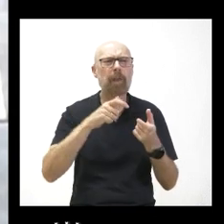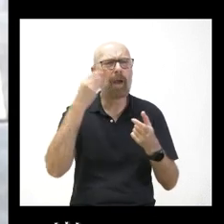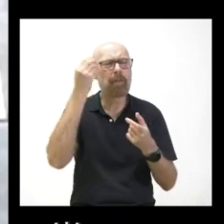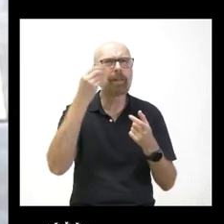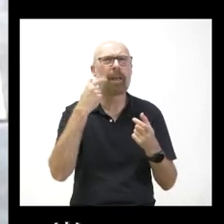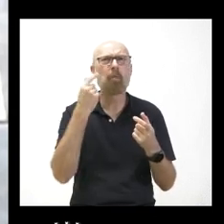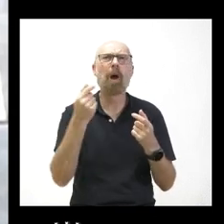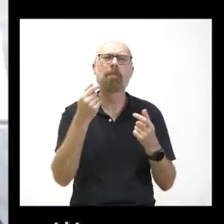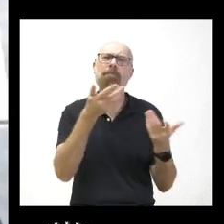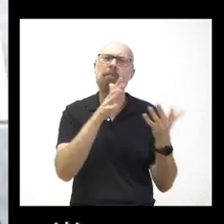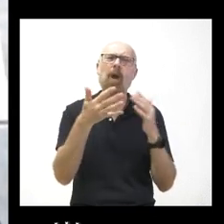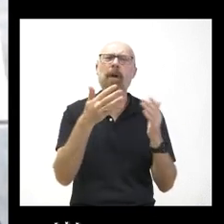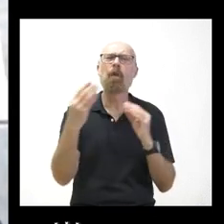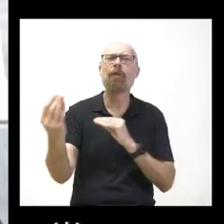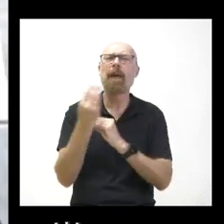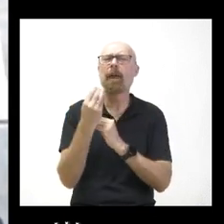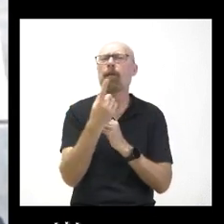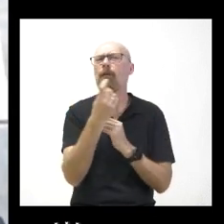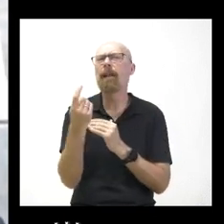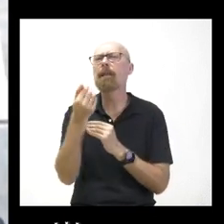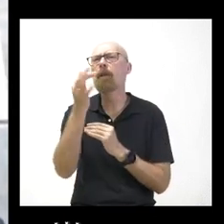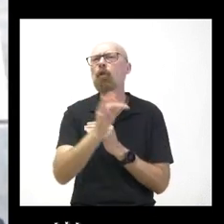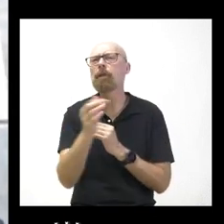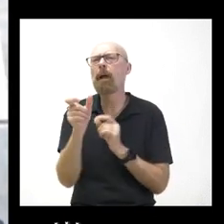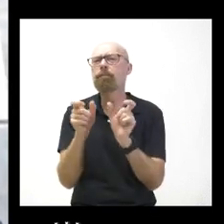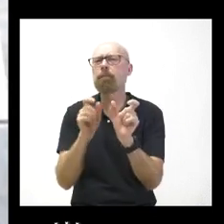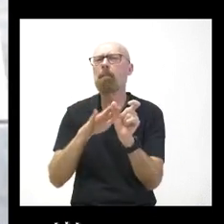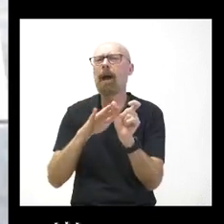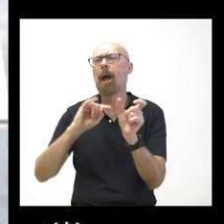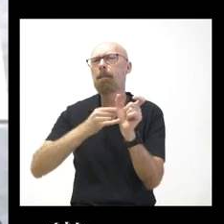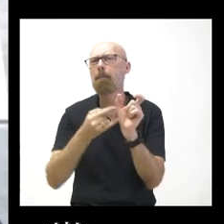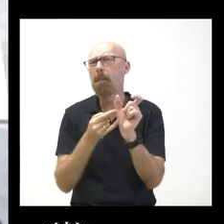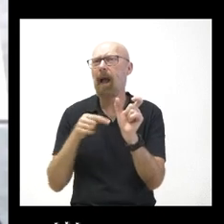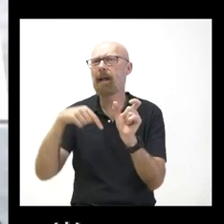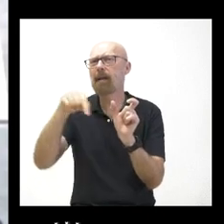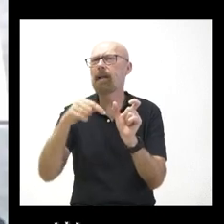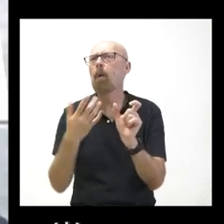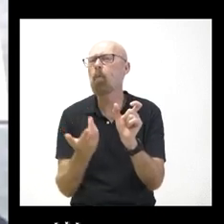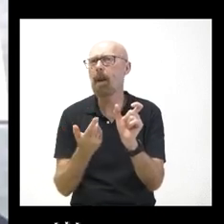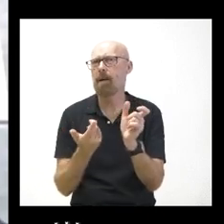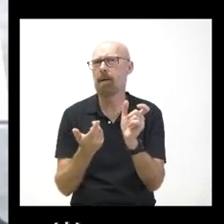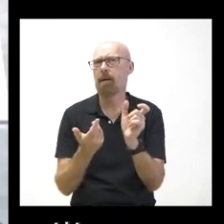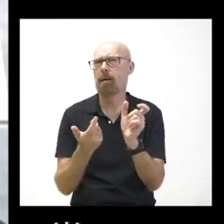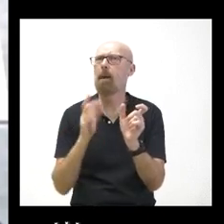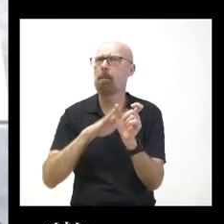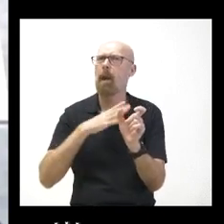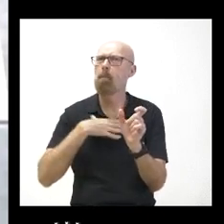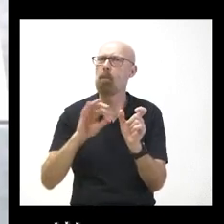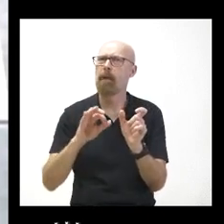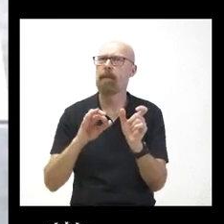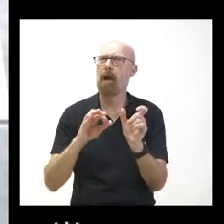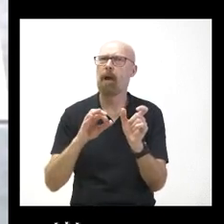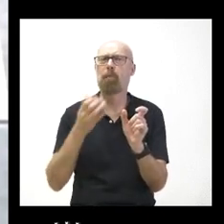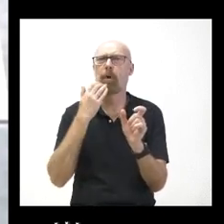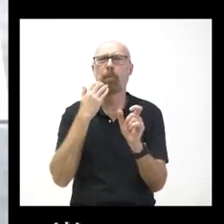qué financiación le haría falta que acompañara ese plan de carreteras anualmente eh para para mantener esas paradas de autobuses